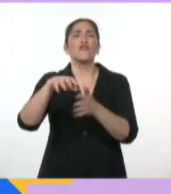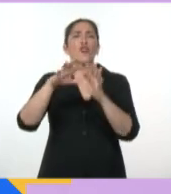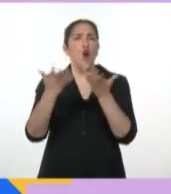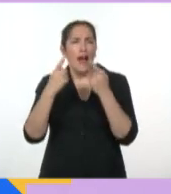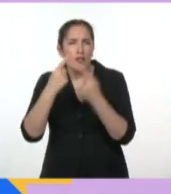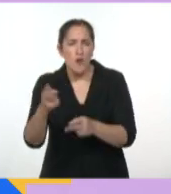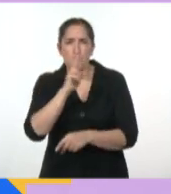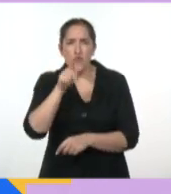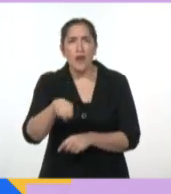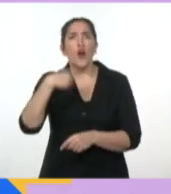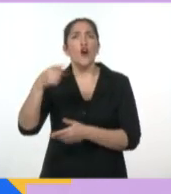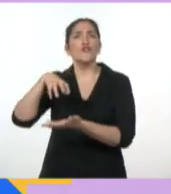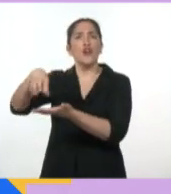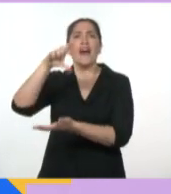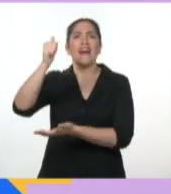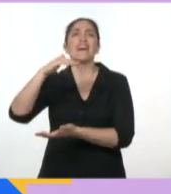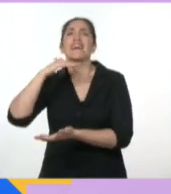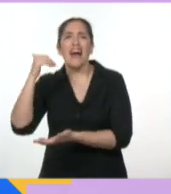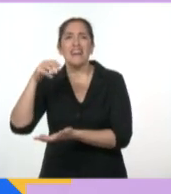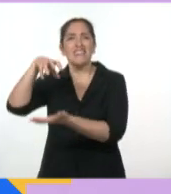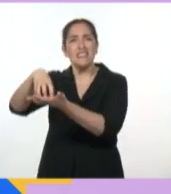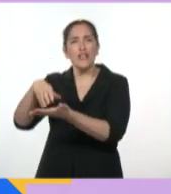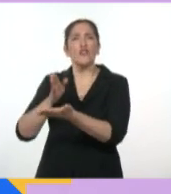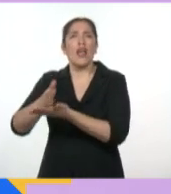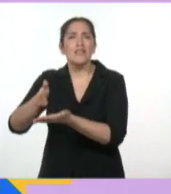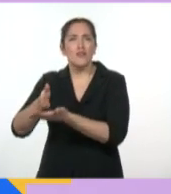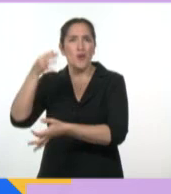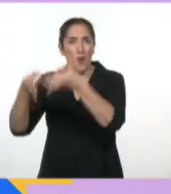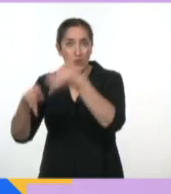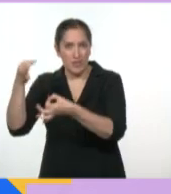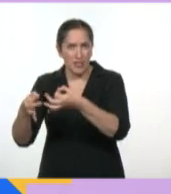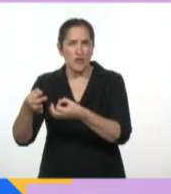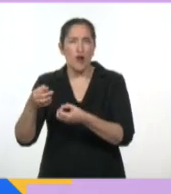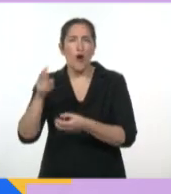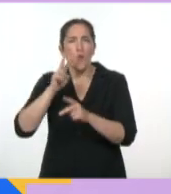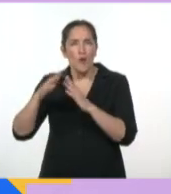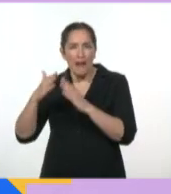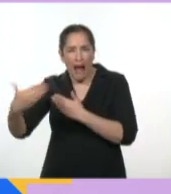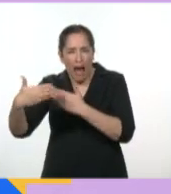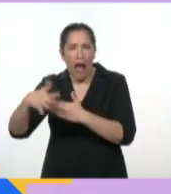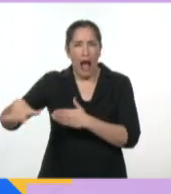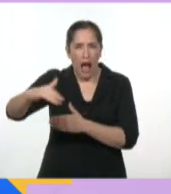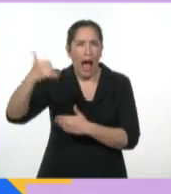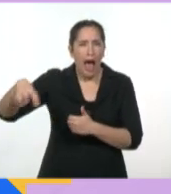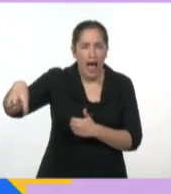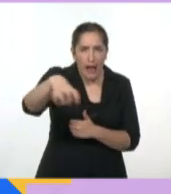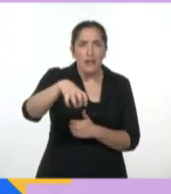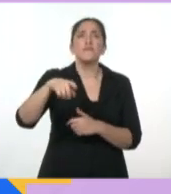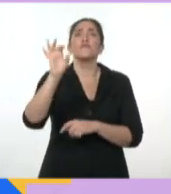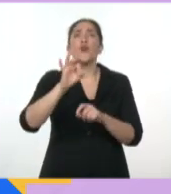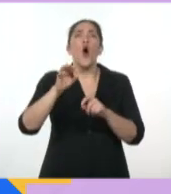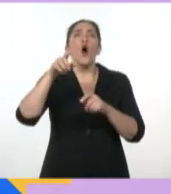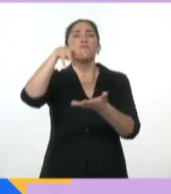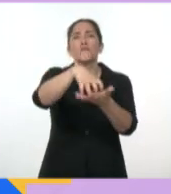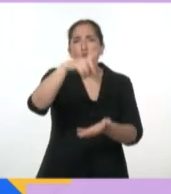de Acceso a Justicia, CAJ, más próximos, o cualquier organismo público que se encargue del tema. O puedes acercarte a un